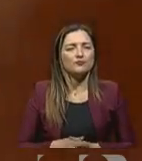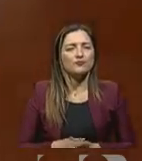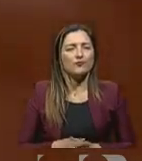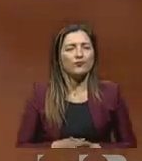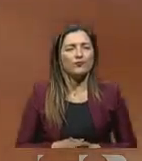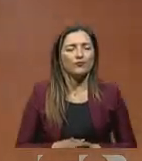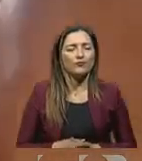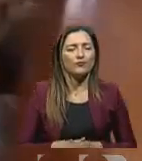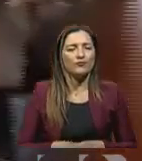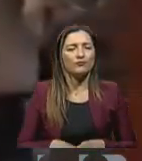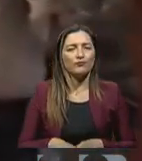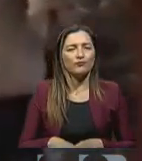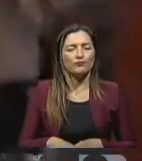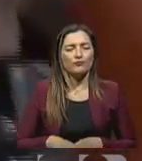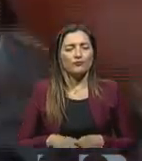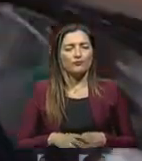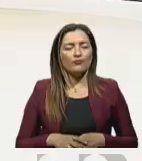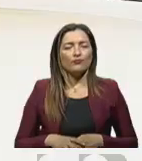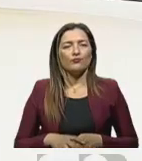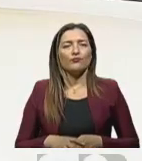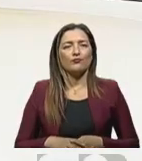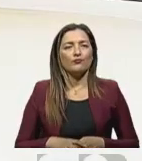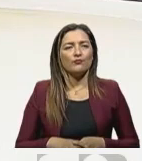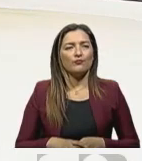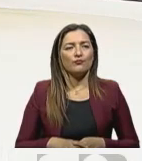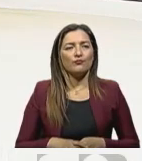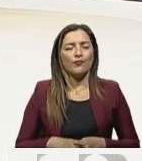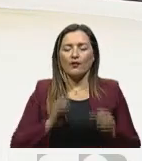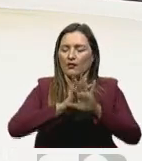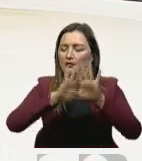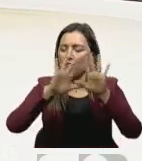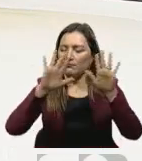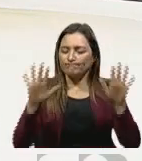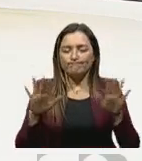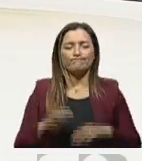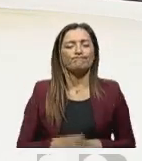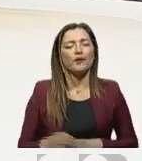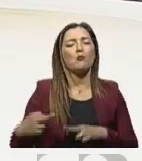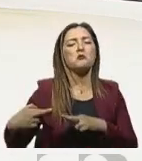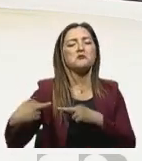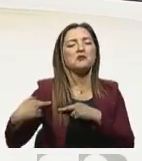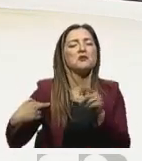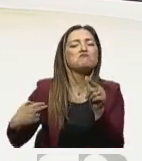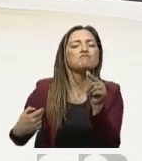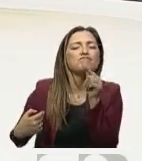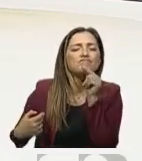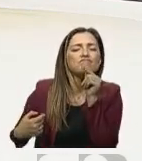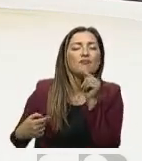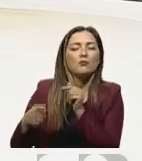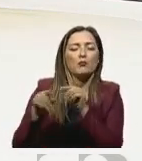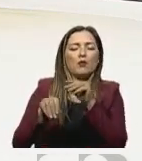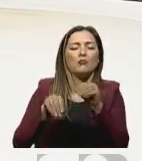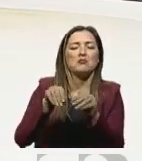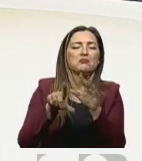Diego añasco la Lama 24 horas y queda claro que la responsabilidad es de quienes deben